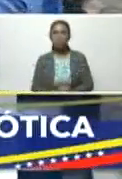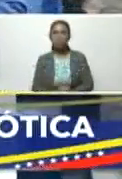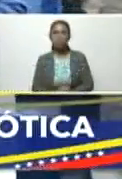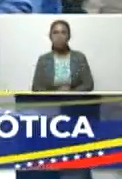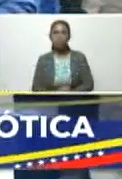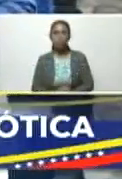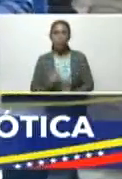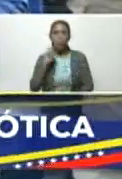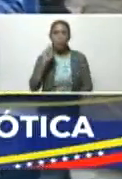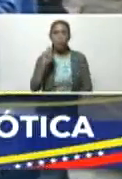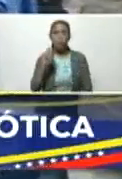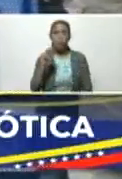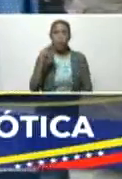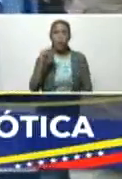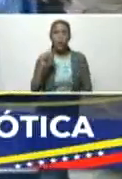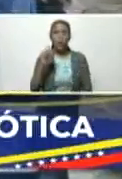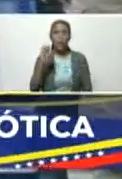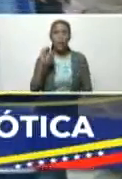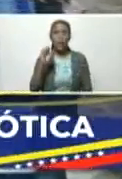Punto.